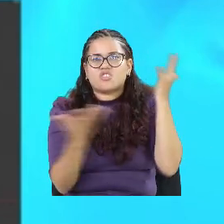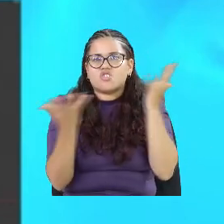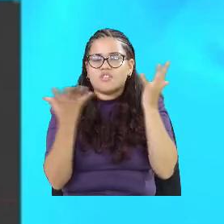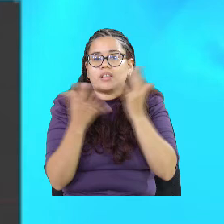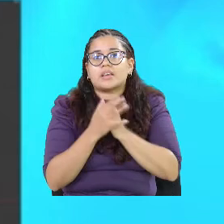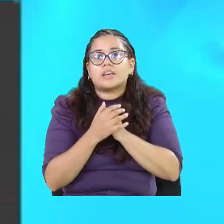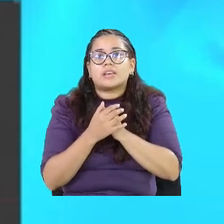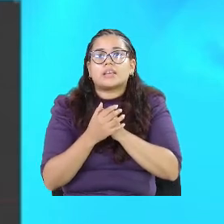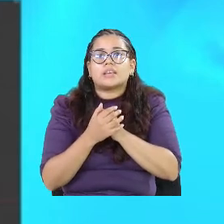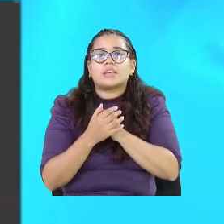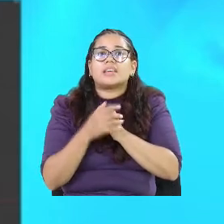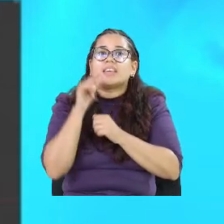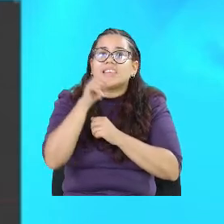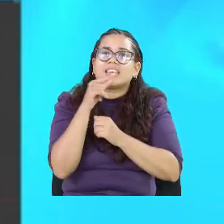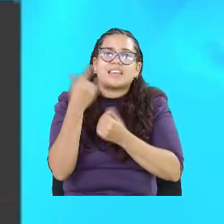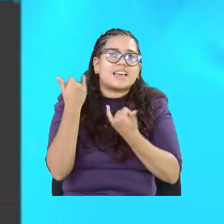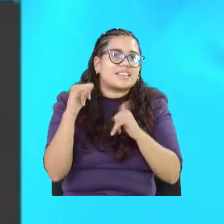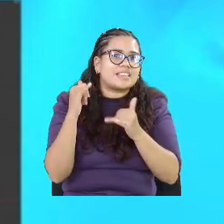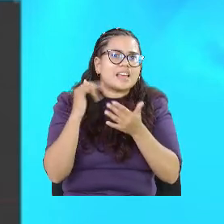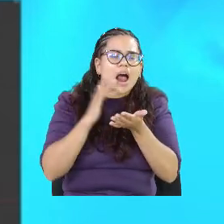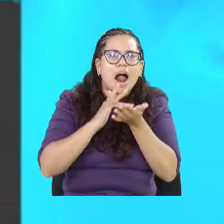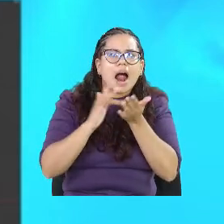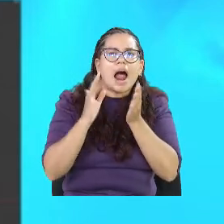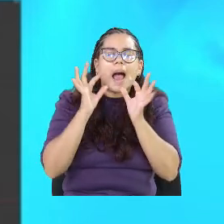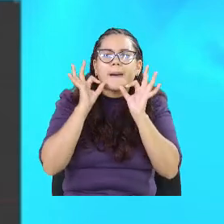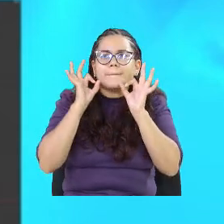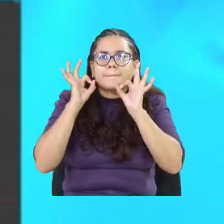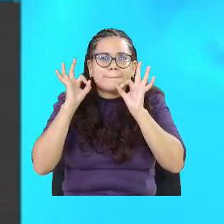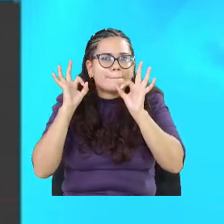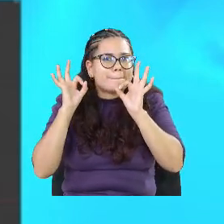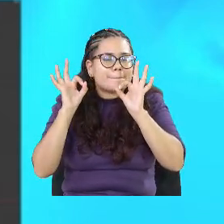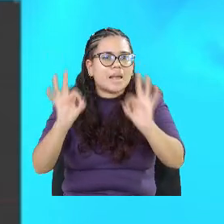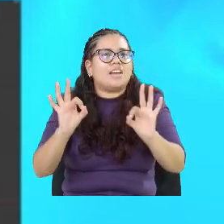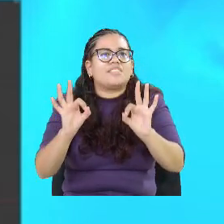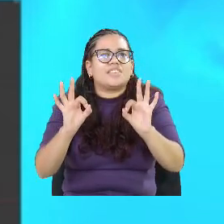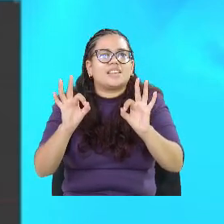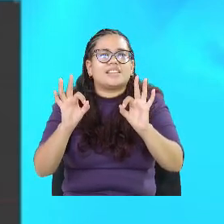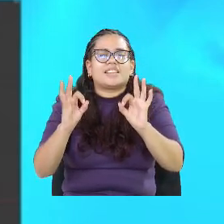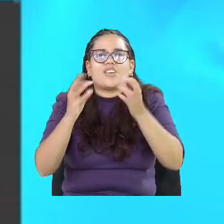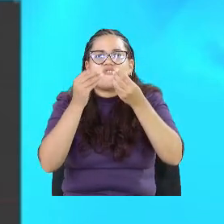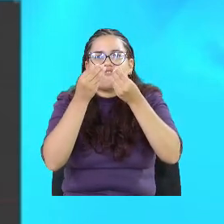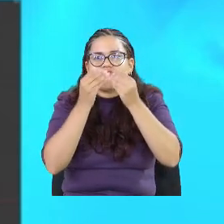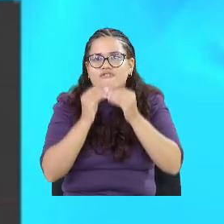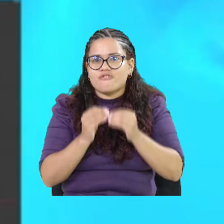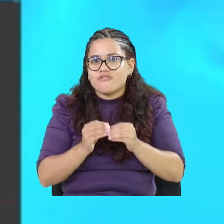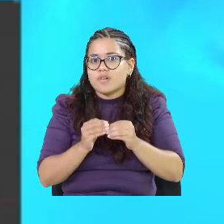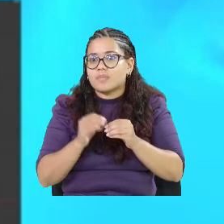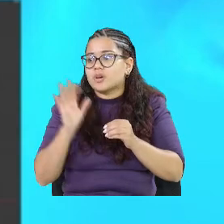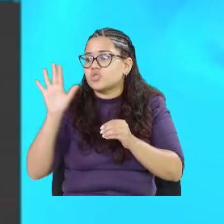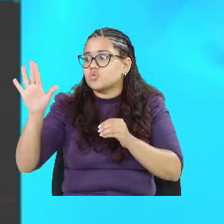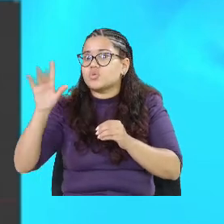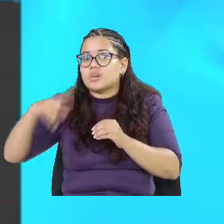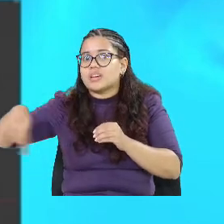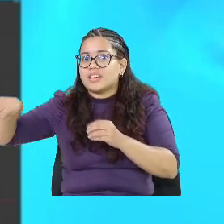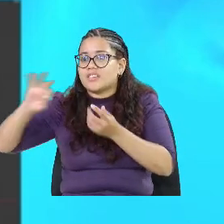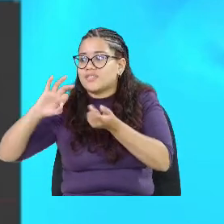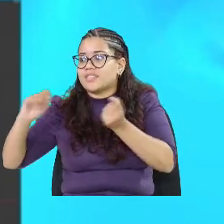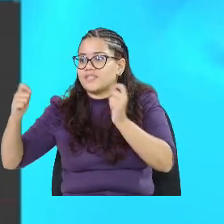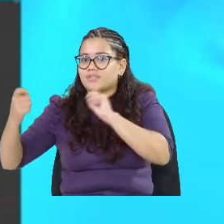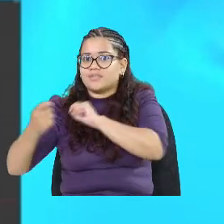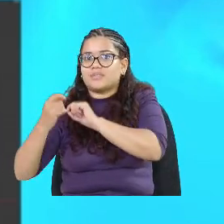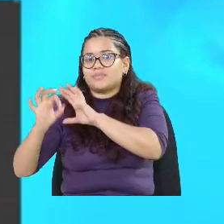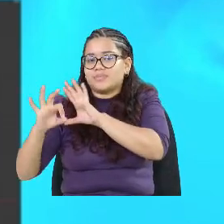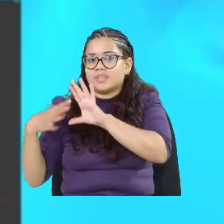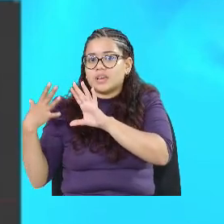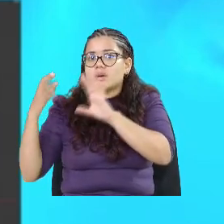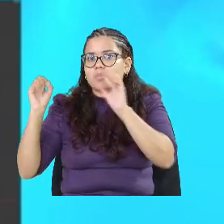después se trabaja de tal manera de que se limpia toda esa información de tal manera que ya el equipo de transformación digital pueda